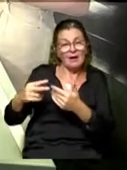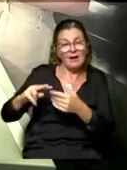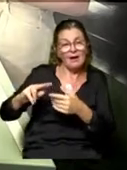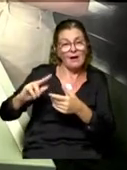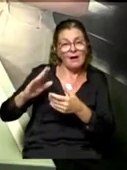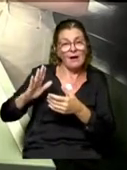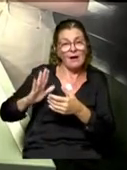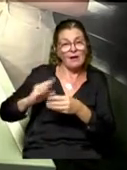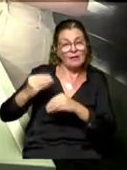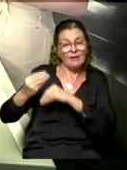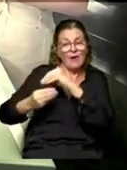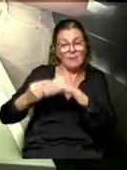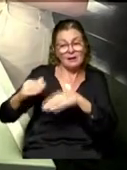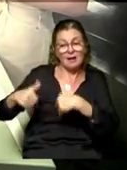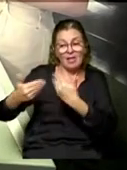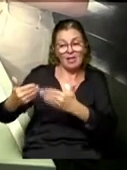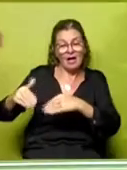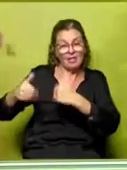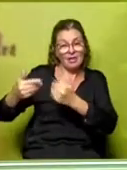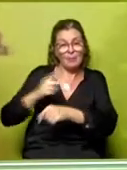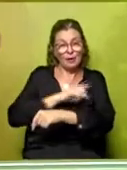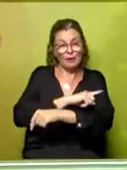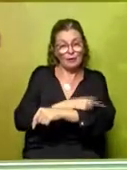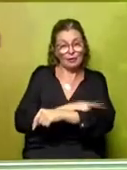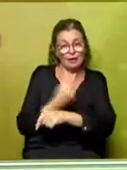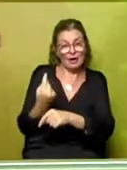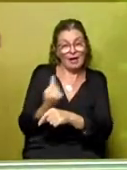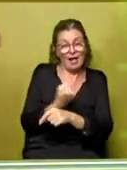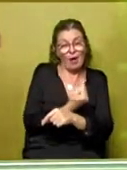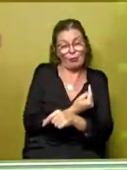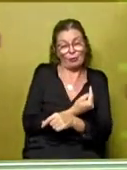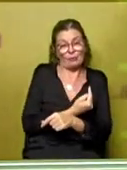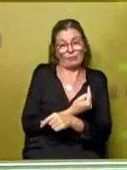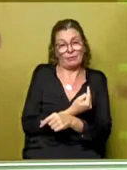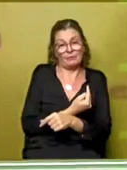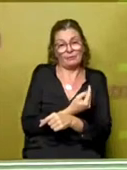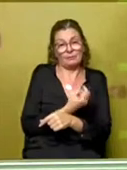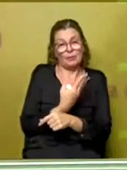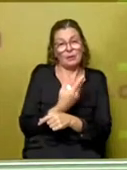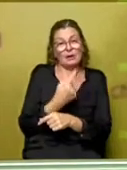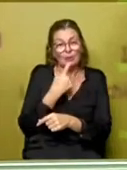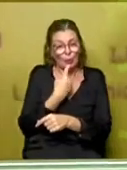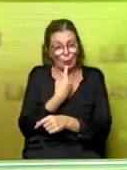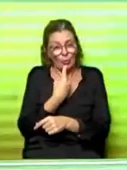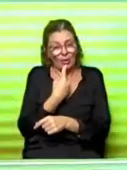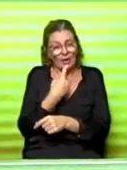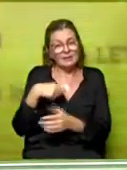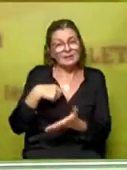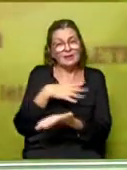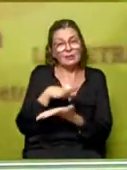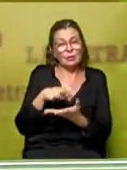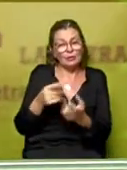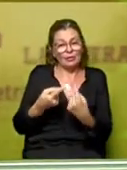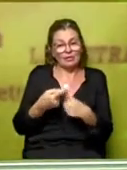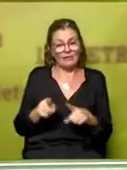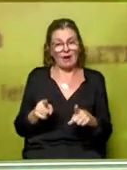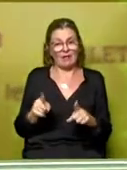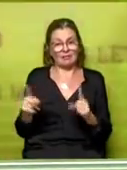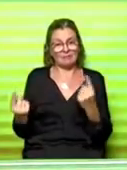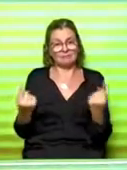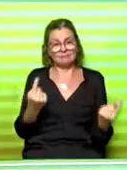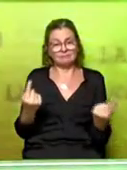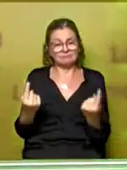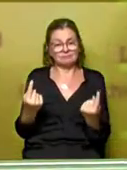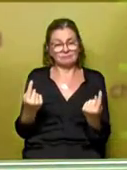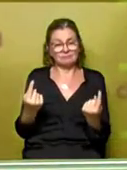se gana, no se consigue por el esfuerzo propio, ni muchísimo menos, ¿por qué seguimos dudando, seguimos esta situación dicotómica, si hay o